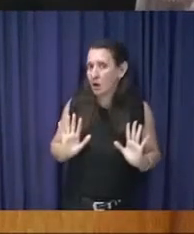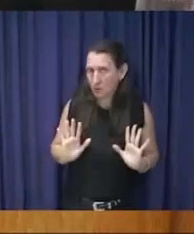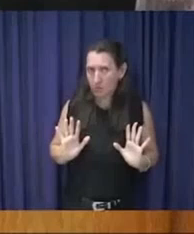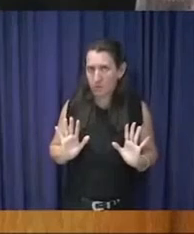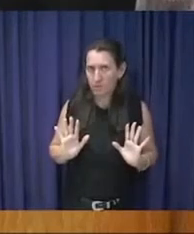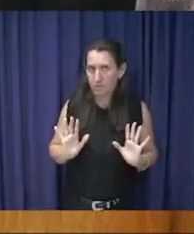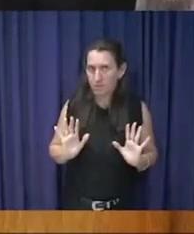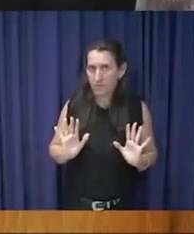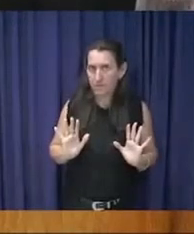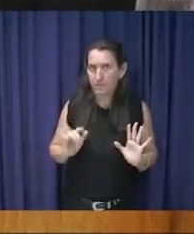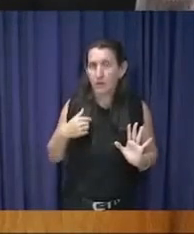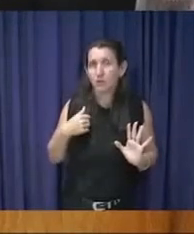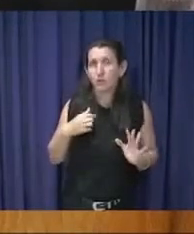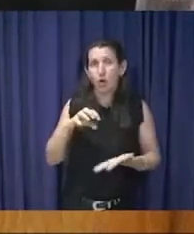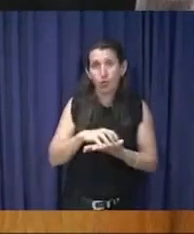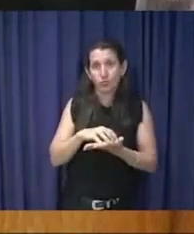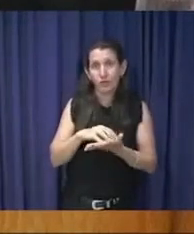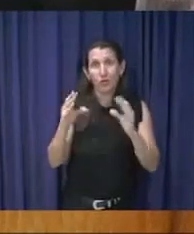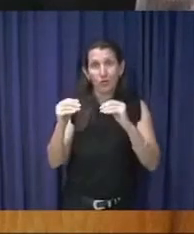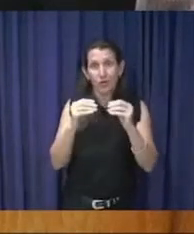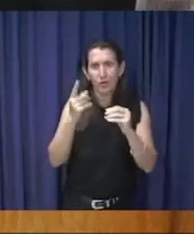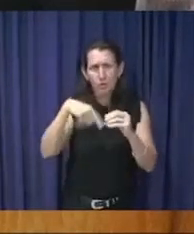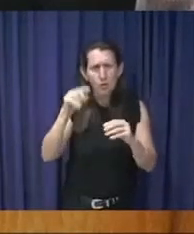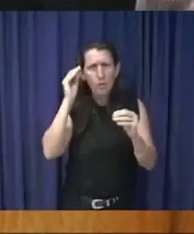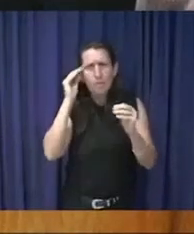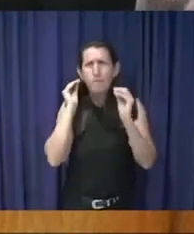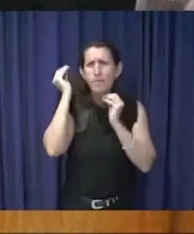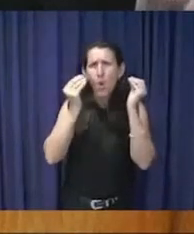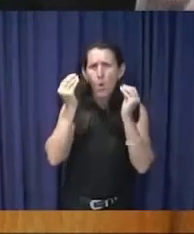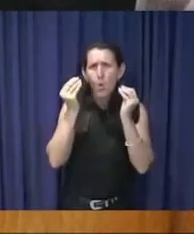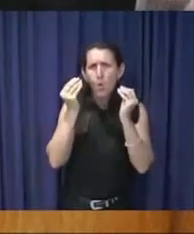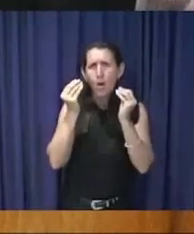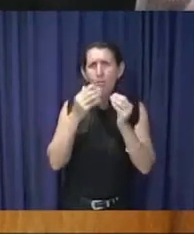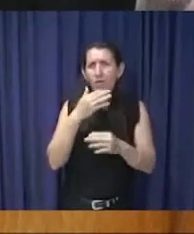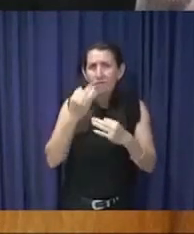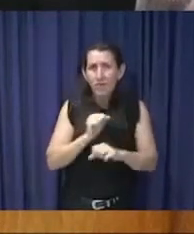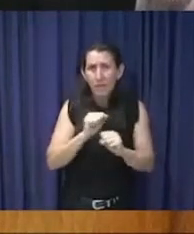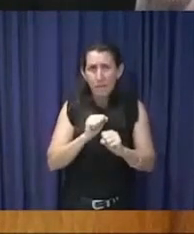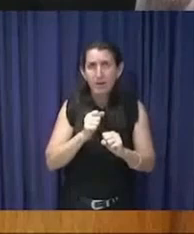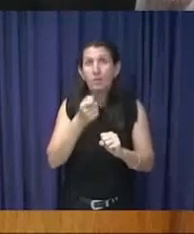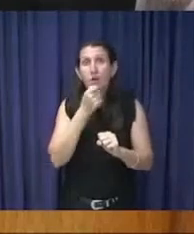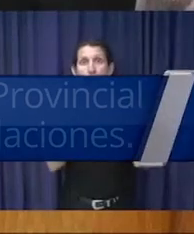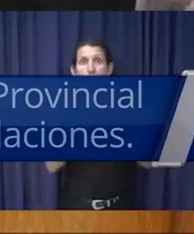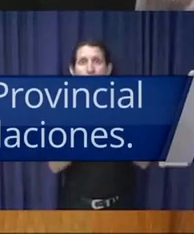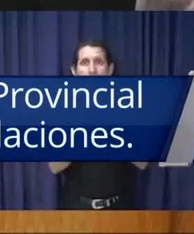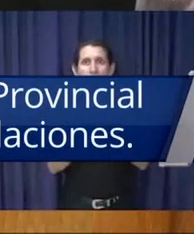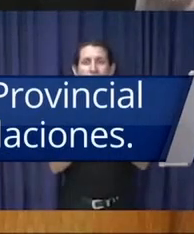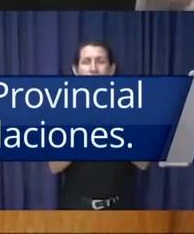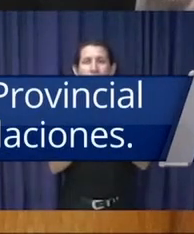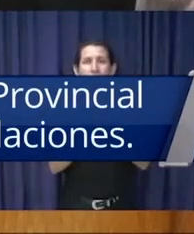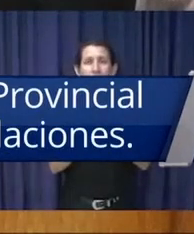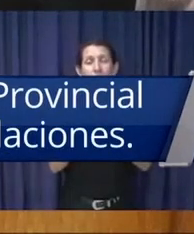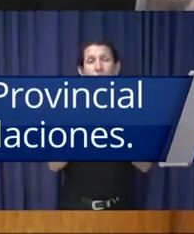¿Por qué mejor, como Consejo Deliberante, no nos preocupamos por algo que realmente impacte? Como por ejemplo, una ley que tenga que ver con la ética